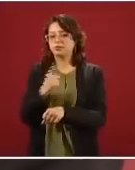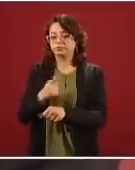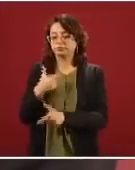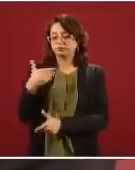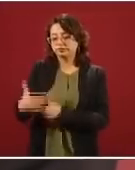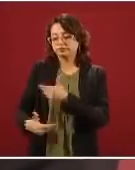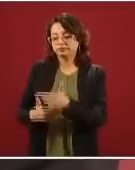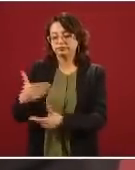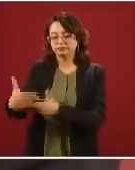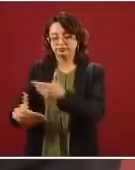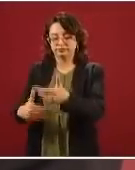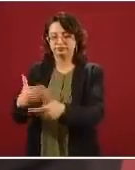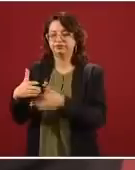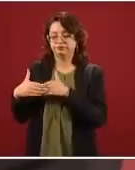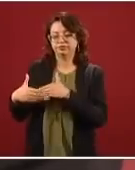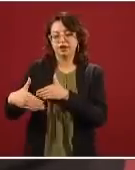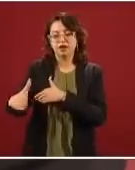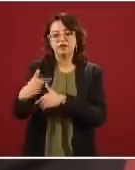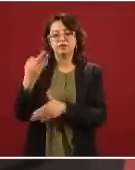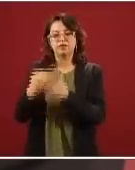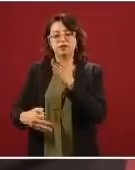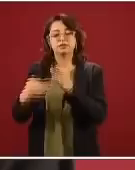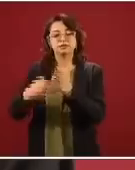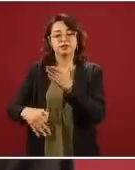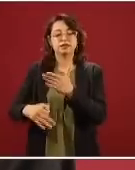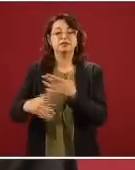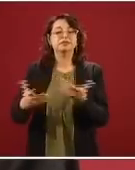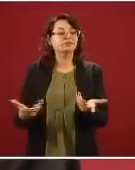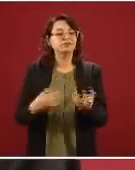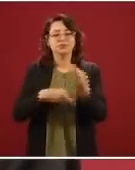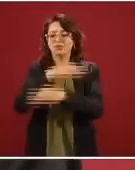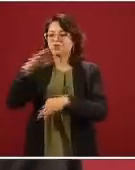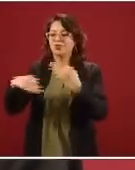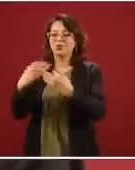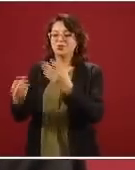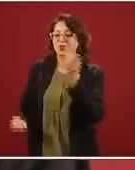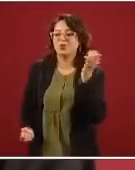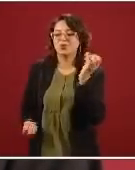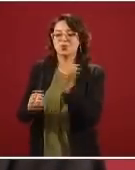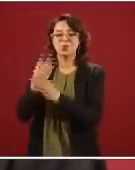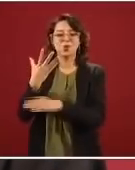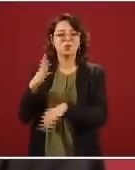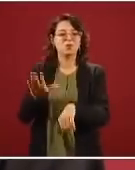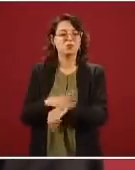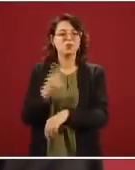esto no se hacía. O sea, si se